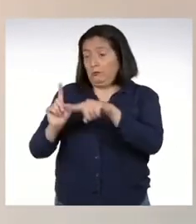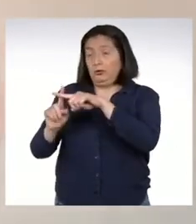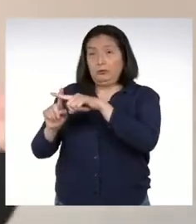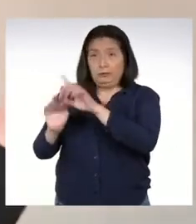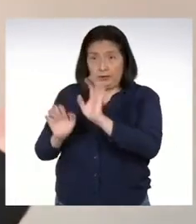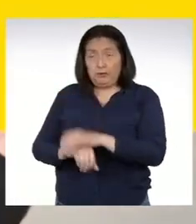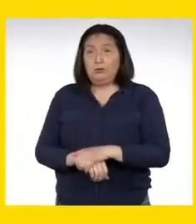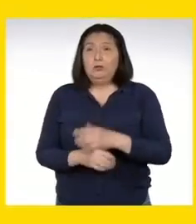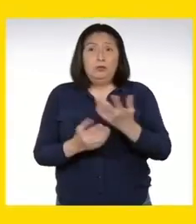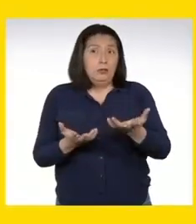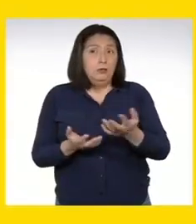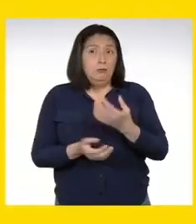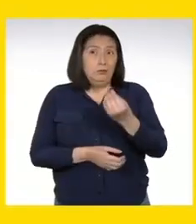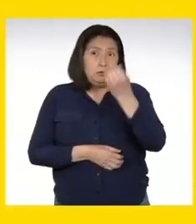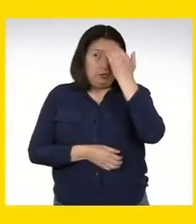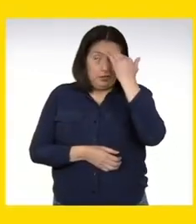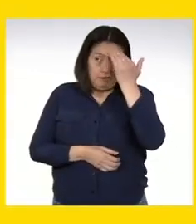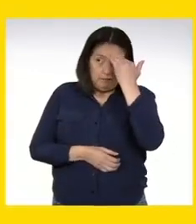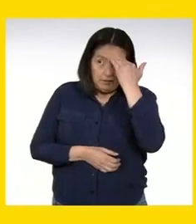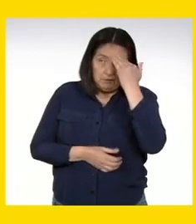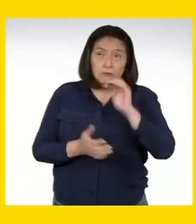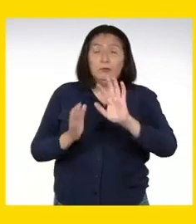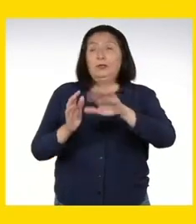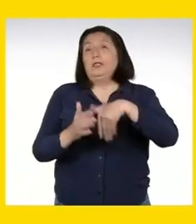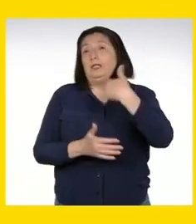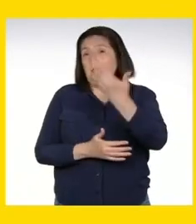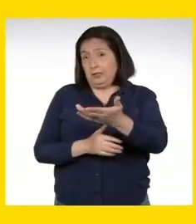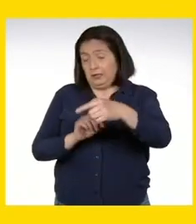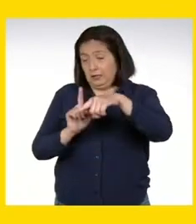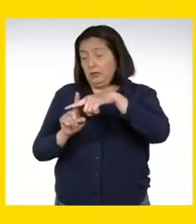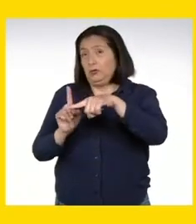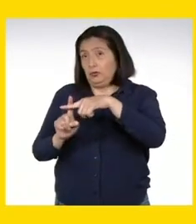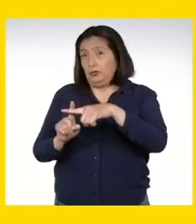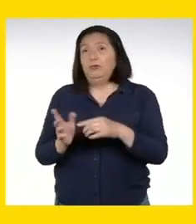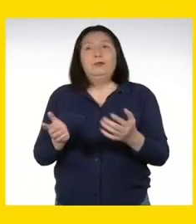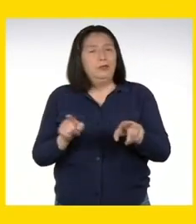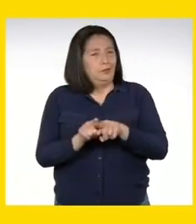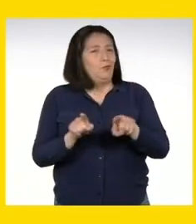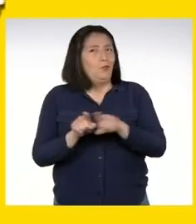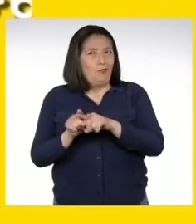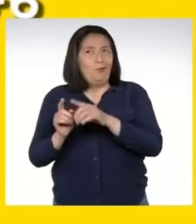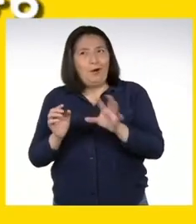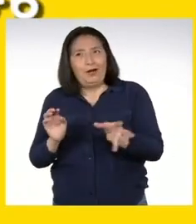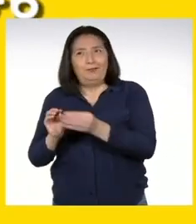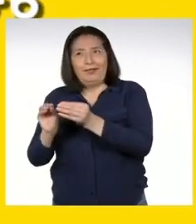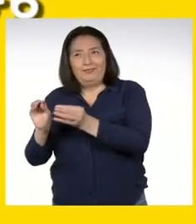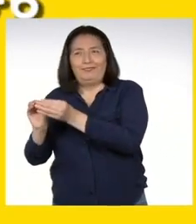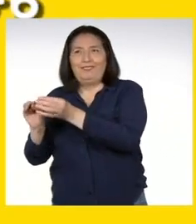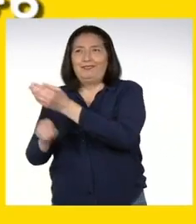multiplicación, porque sabemos que la siguiente suma será el mismo número.